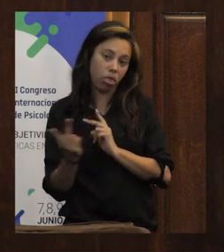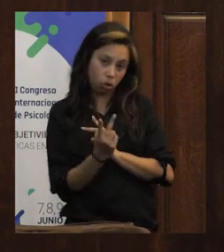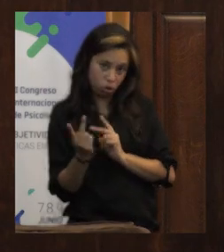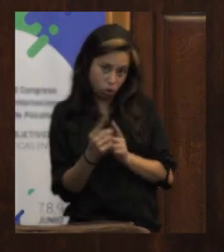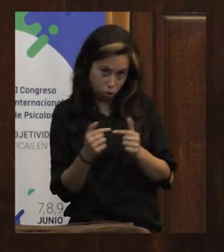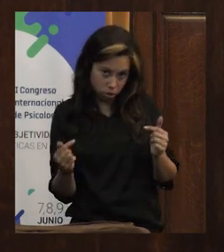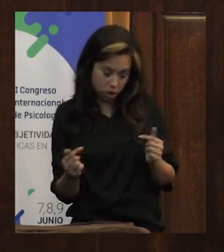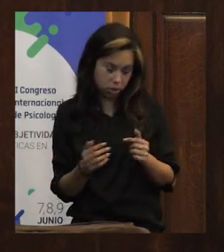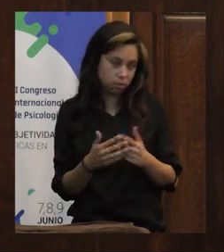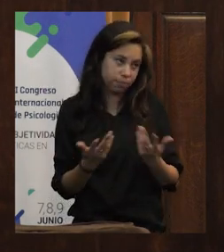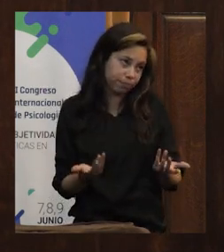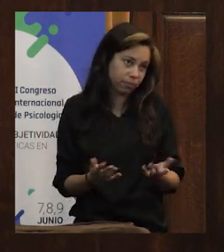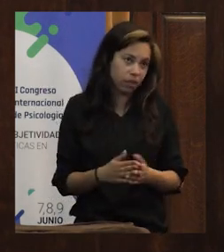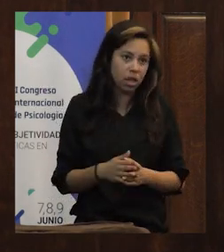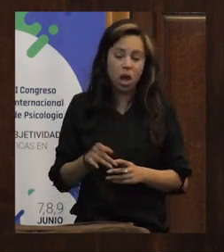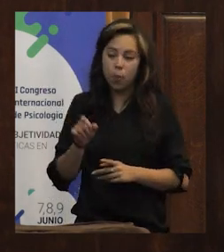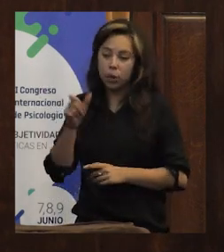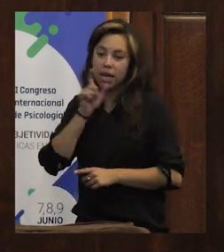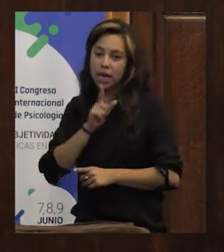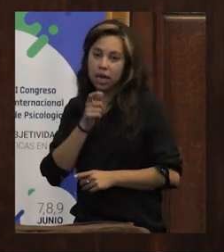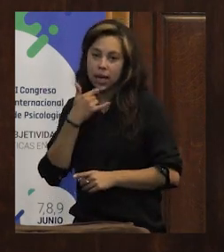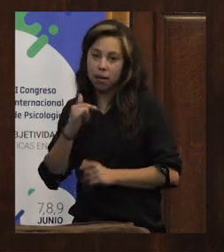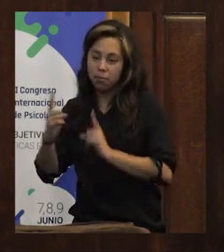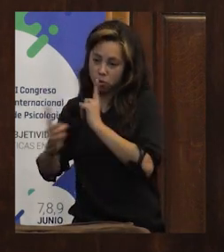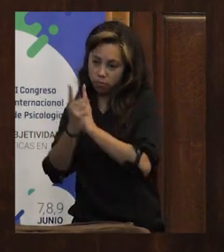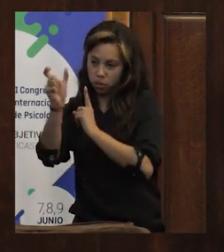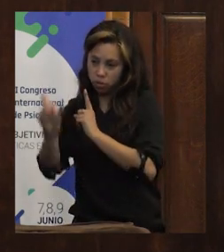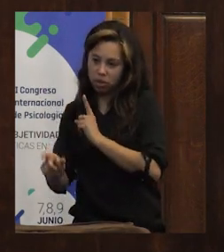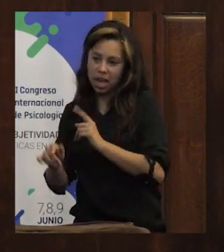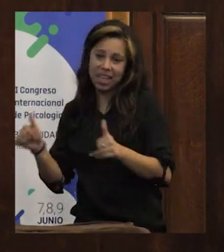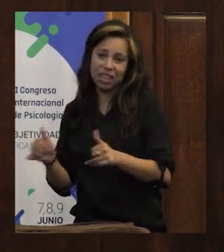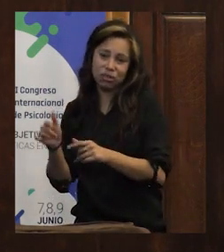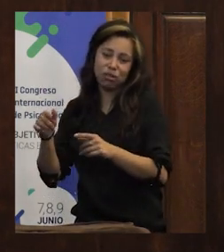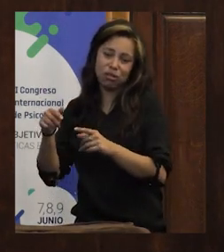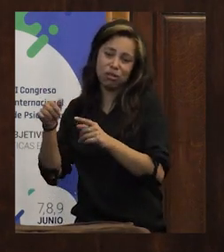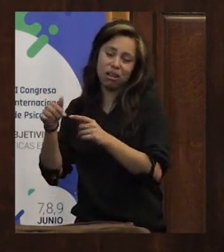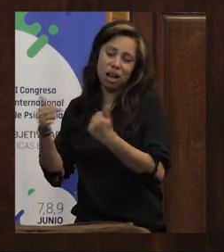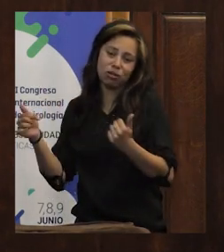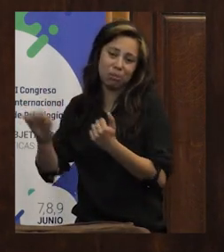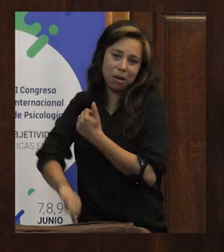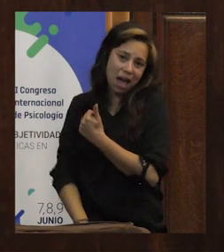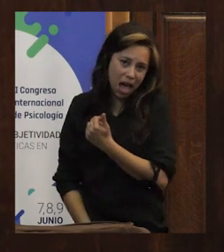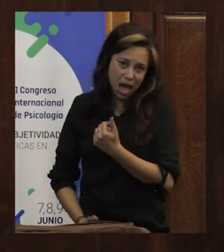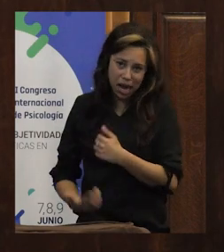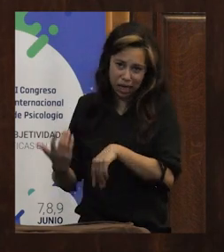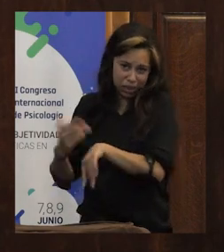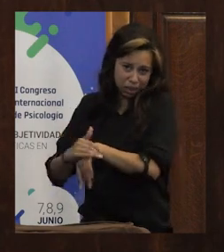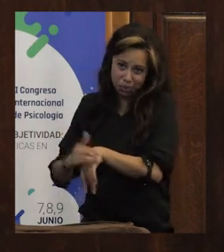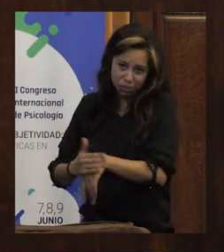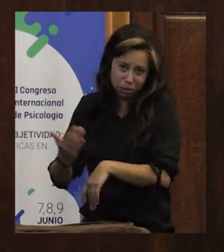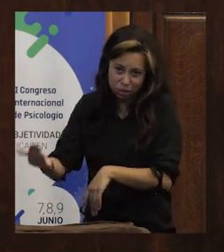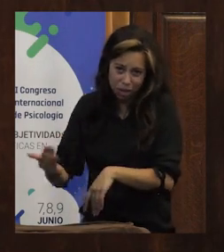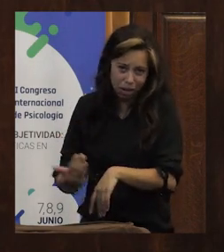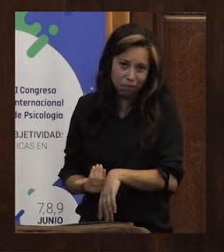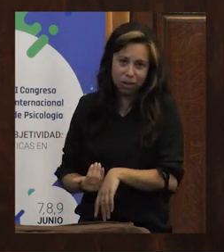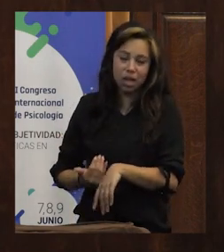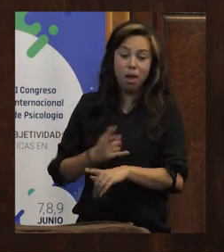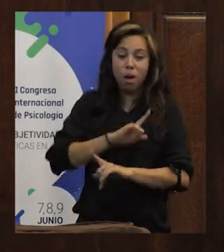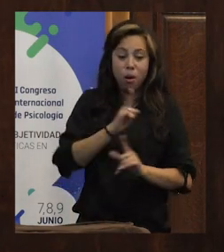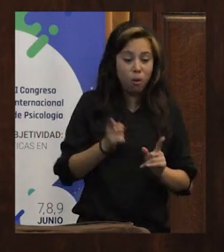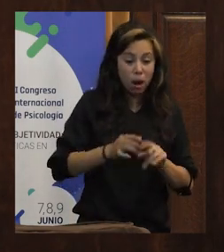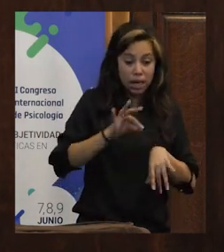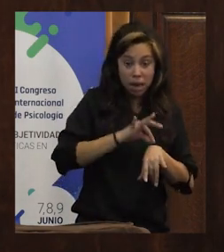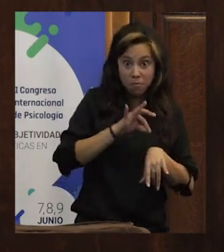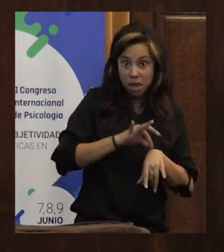né? Não se hizo a coisa corretamente ou se hizo corretamente, mas as coisas